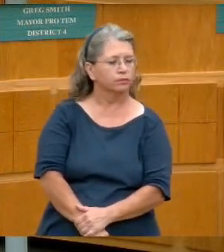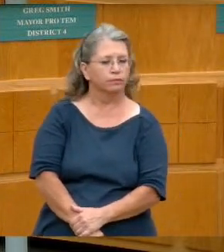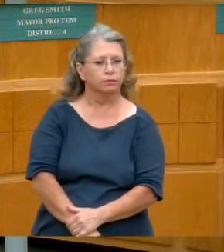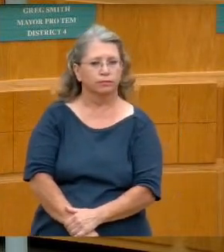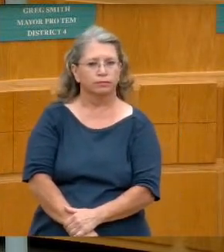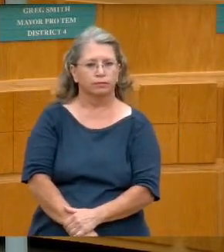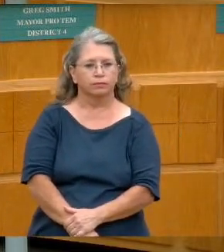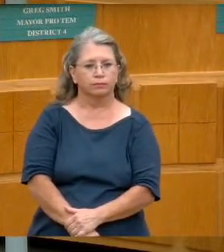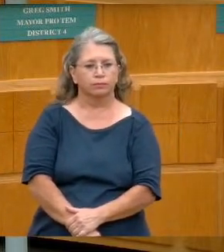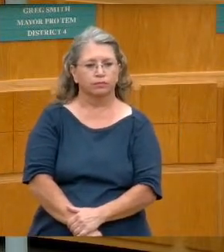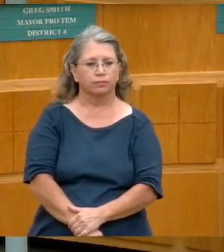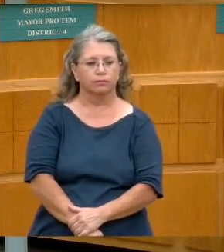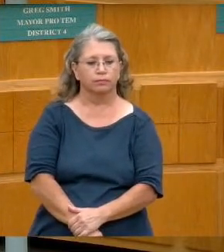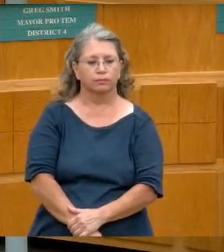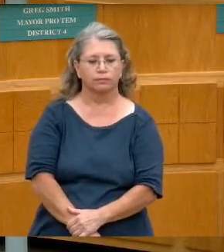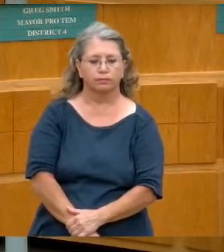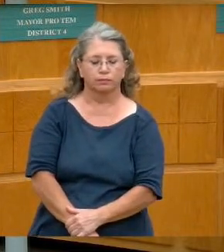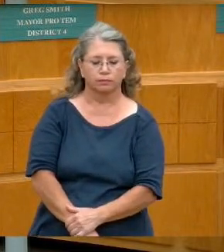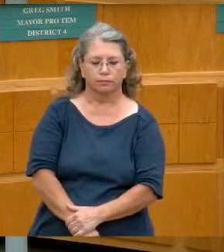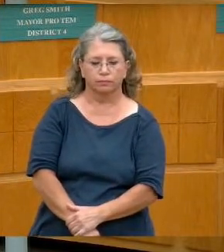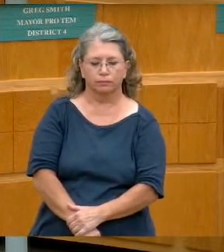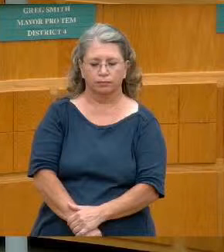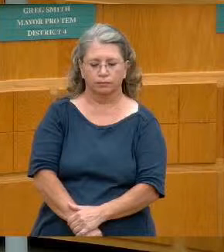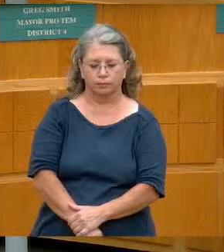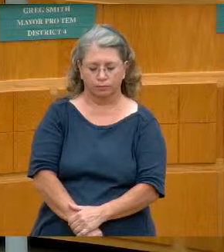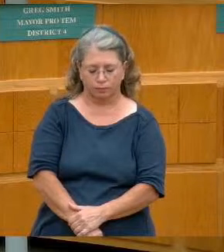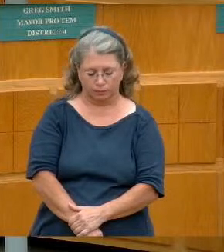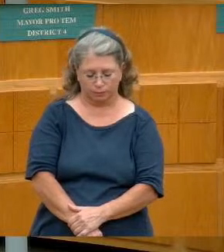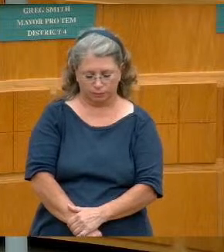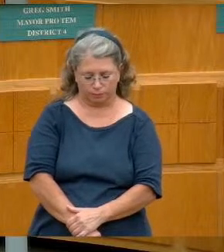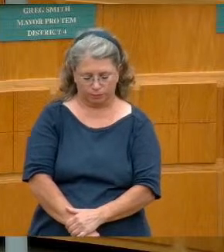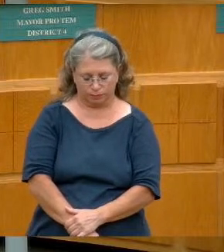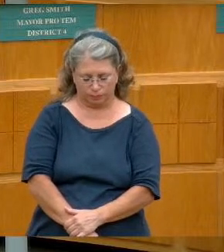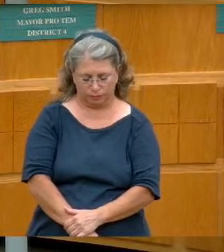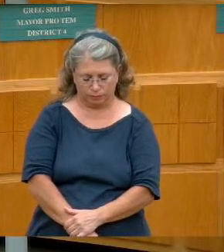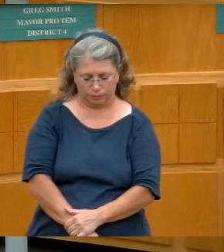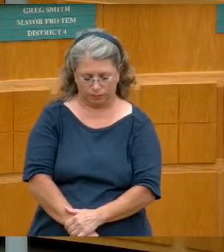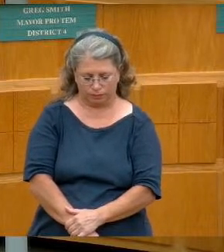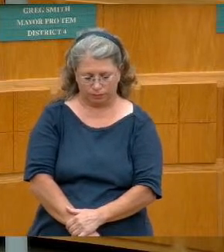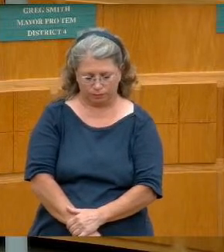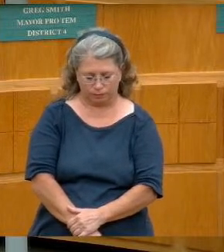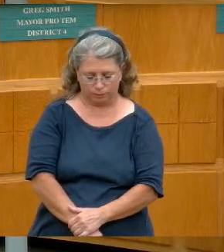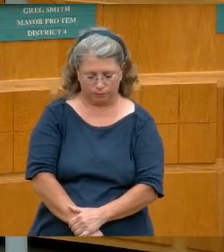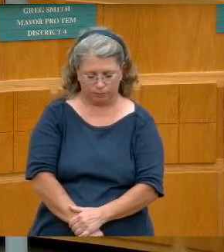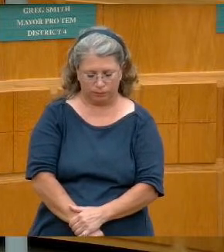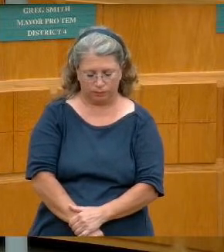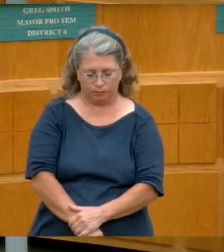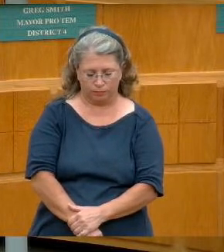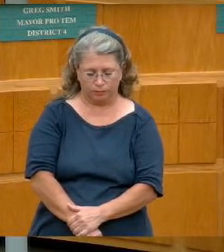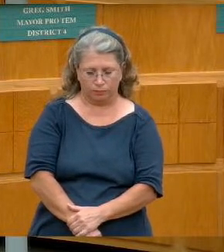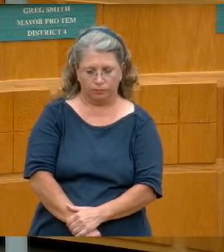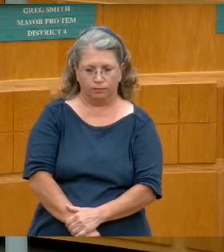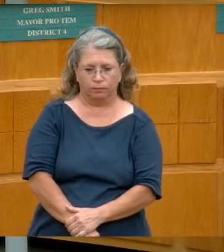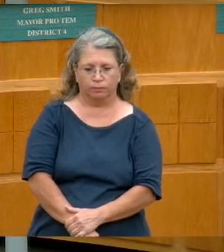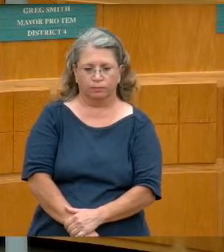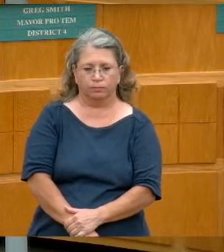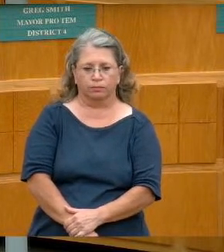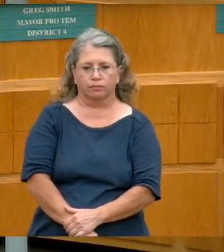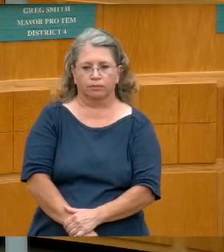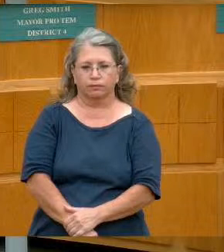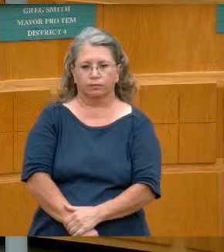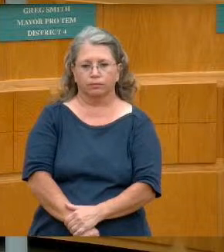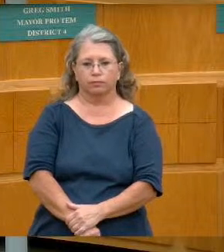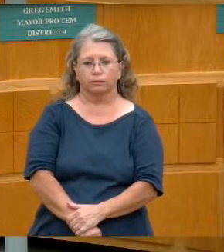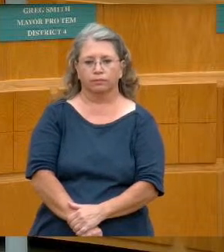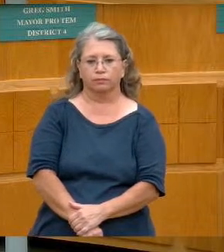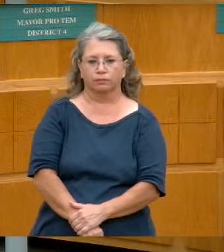casos que aún no se pueden rastrear y se estima que los hospitales se verán afectados en un futuro próximo. Los hospitales están conscientes a esta situación y toman todas